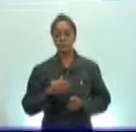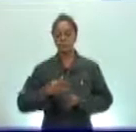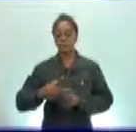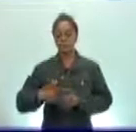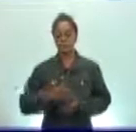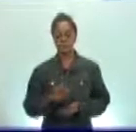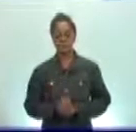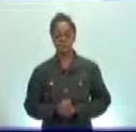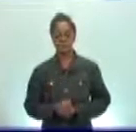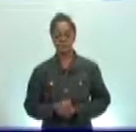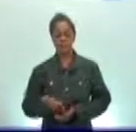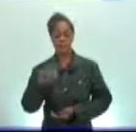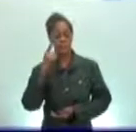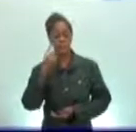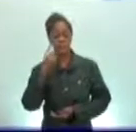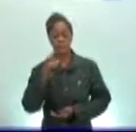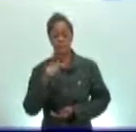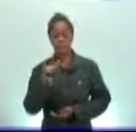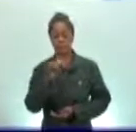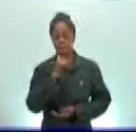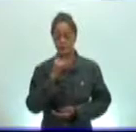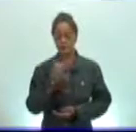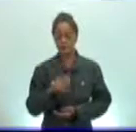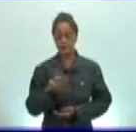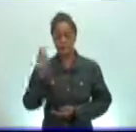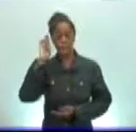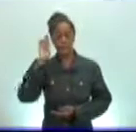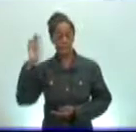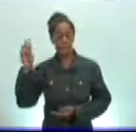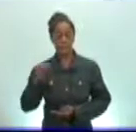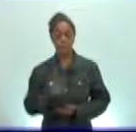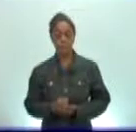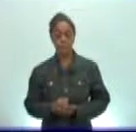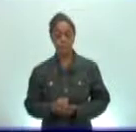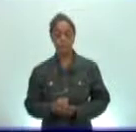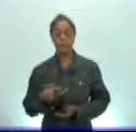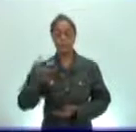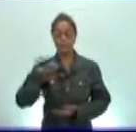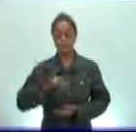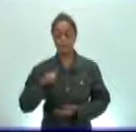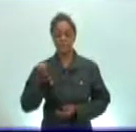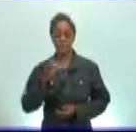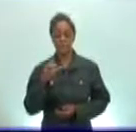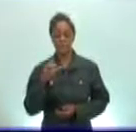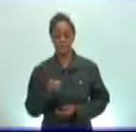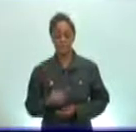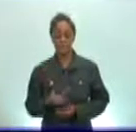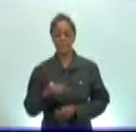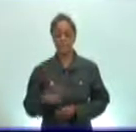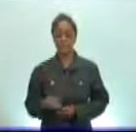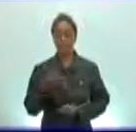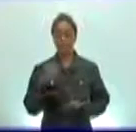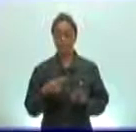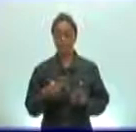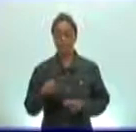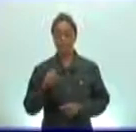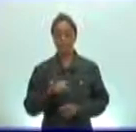históricos. Observen la imagen y recordarán los males sociales que aquejaban a nuestro